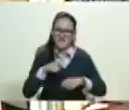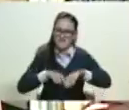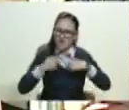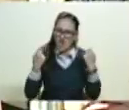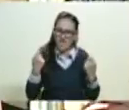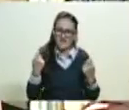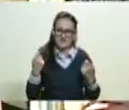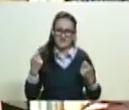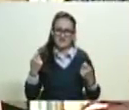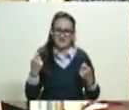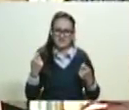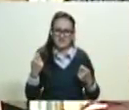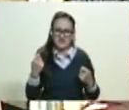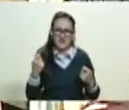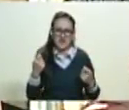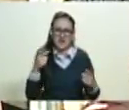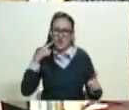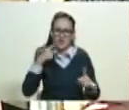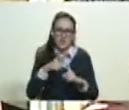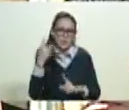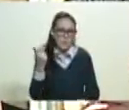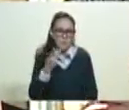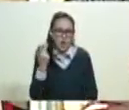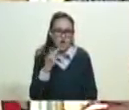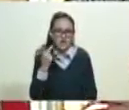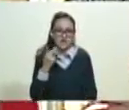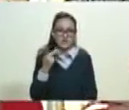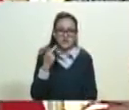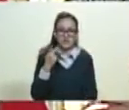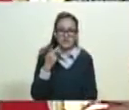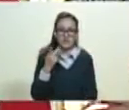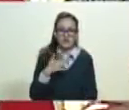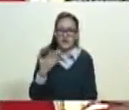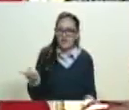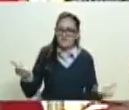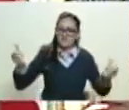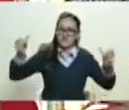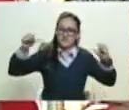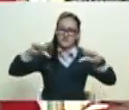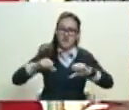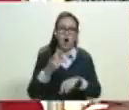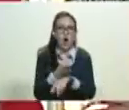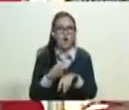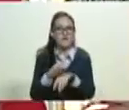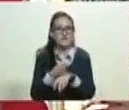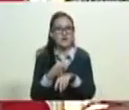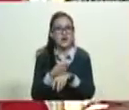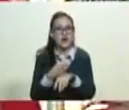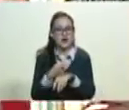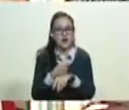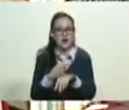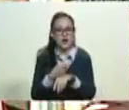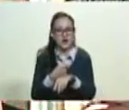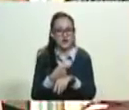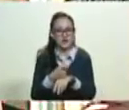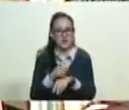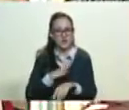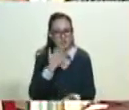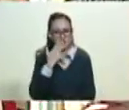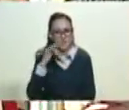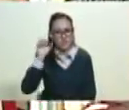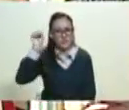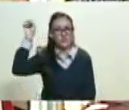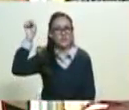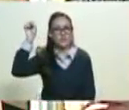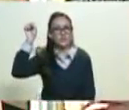criminal con fines políticos para desestabilizar y derrocar al gobierno constitucional y legítimo del